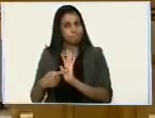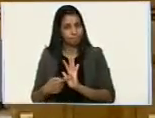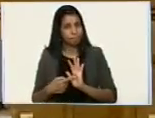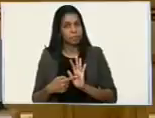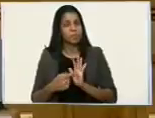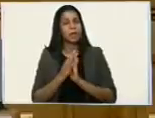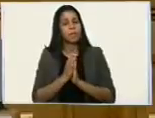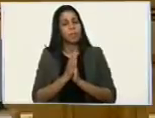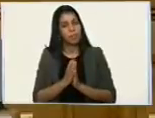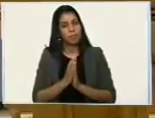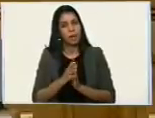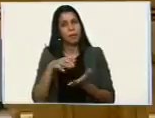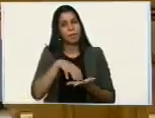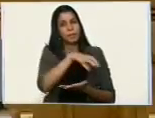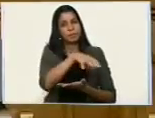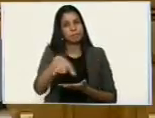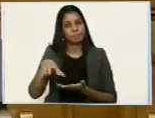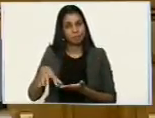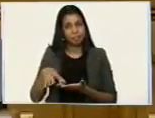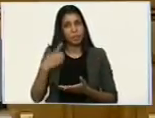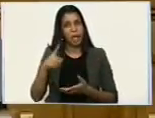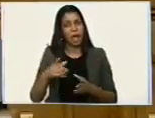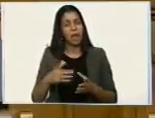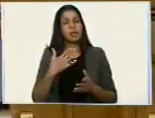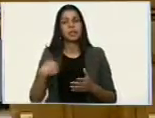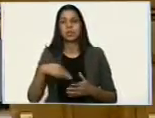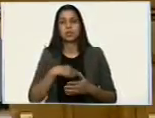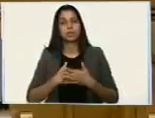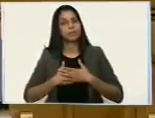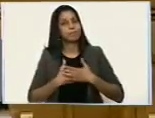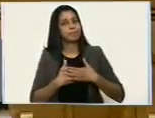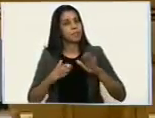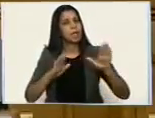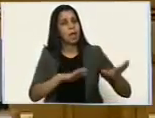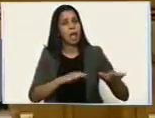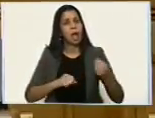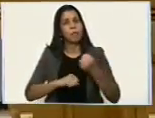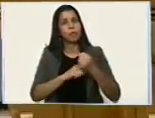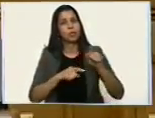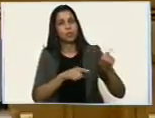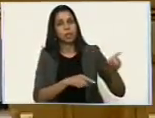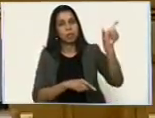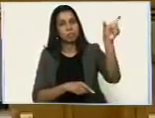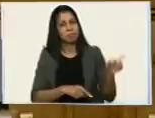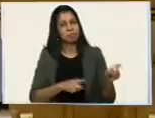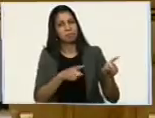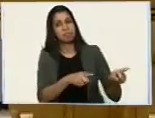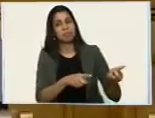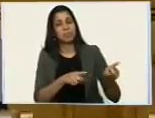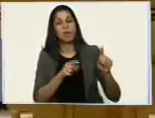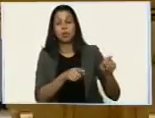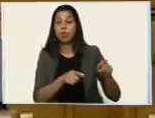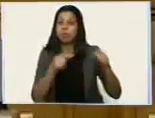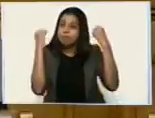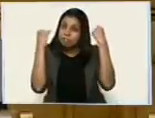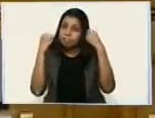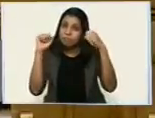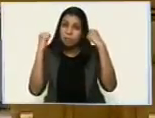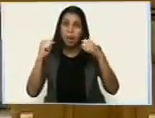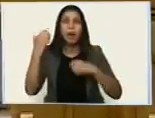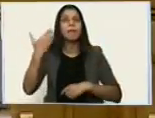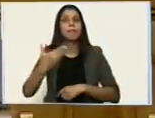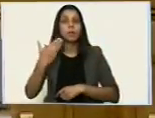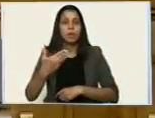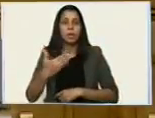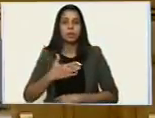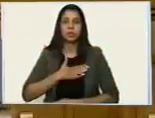y expresiones sectoriales dispuestos a acompañarle a usted, compañero Calixto, a hacer este ejercicio vital en donde